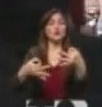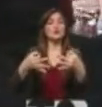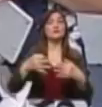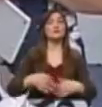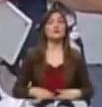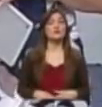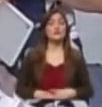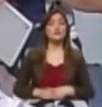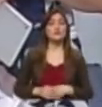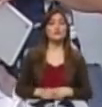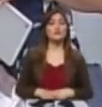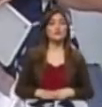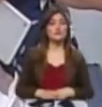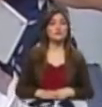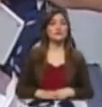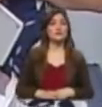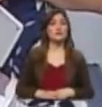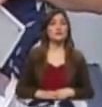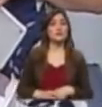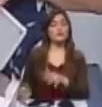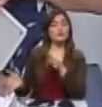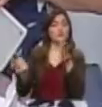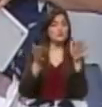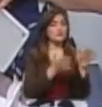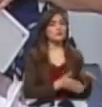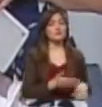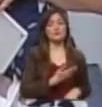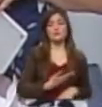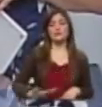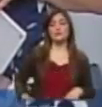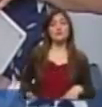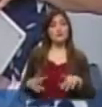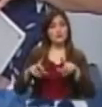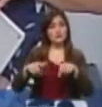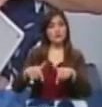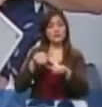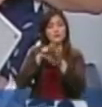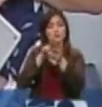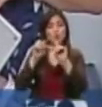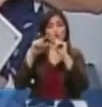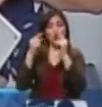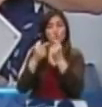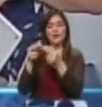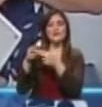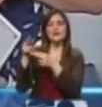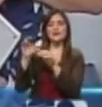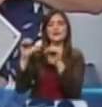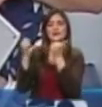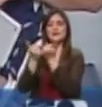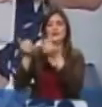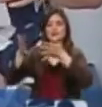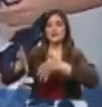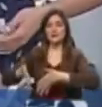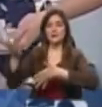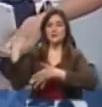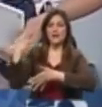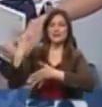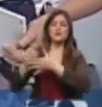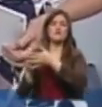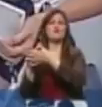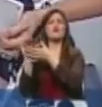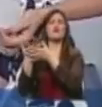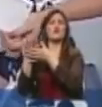24 horas. El presidente Lenín Moreno recibió el respaldo de una parte de los exasambleístas